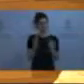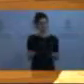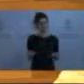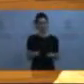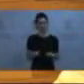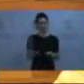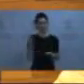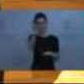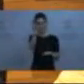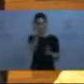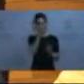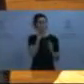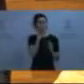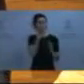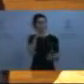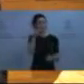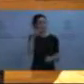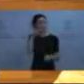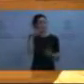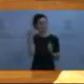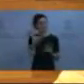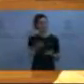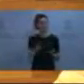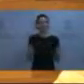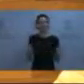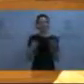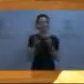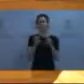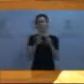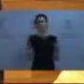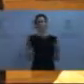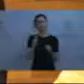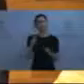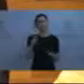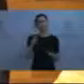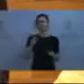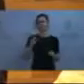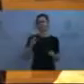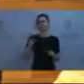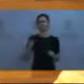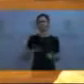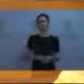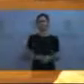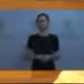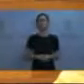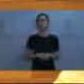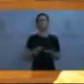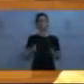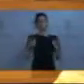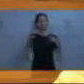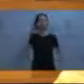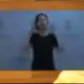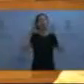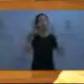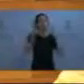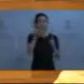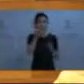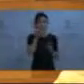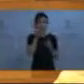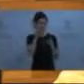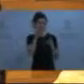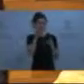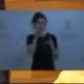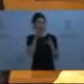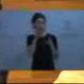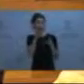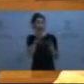sus malas experiencias con esta empresa pública. Yo le aconsejaría, si usted me admite el consejo, que les